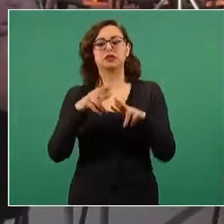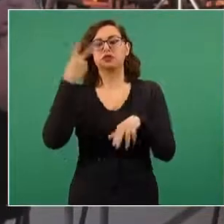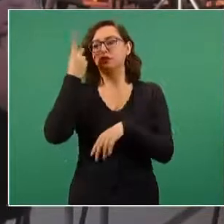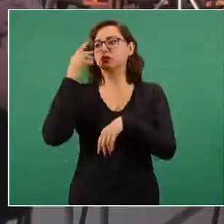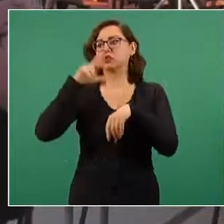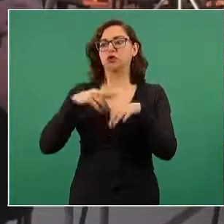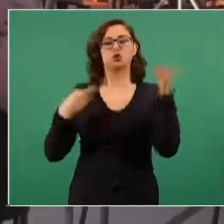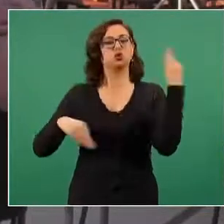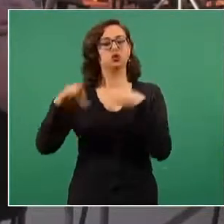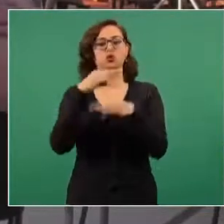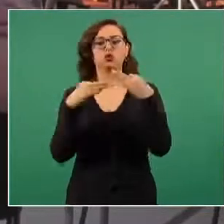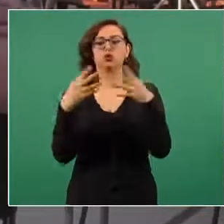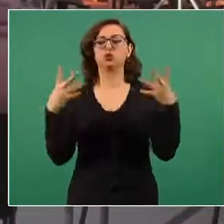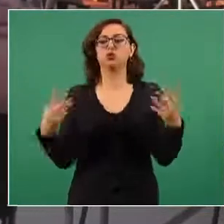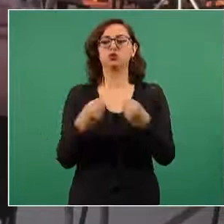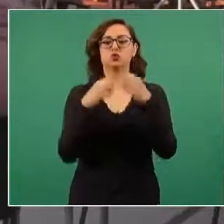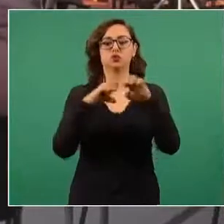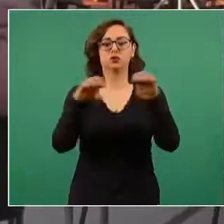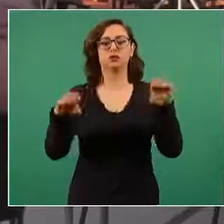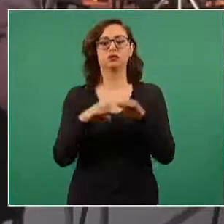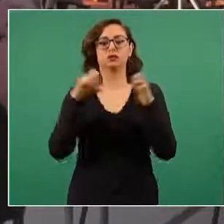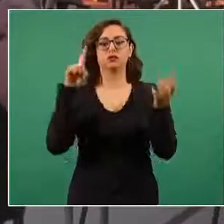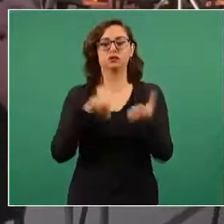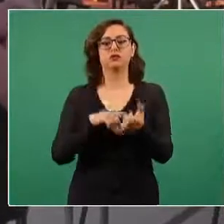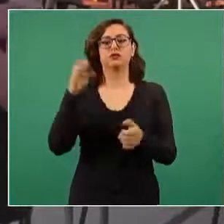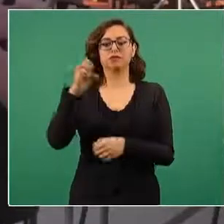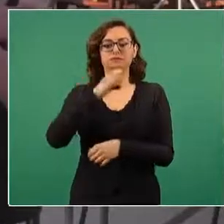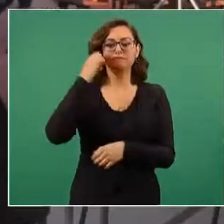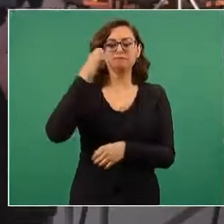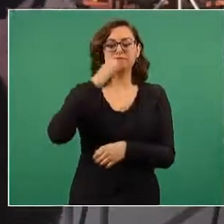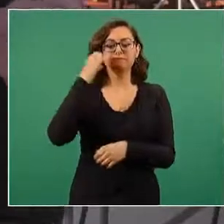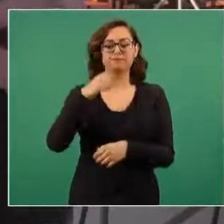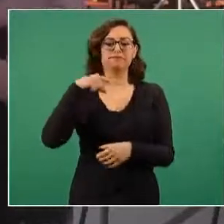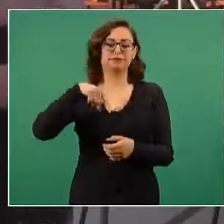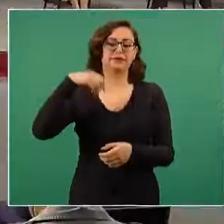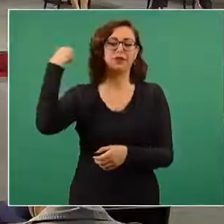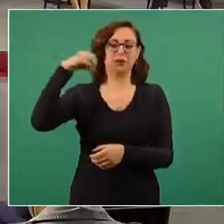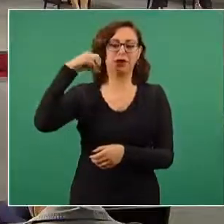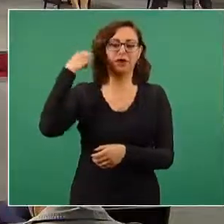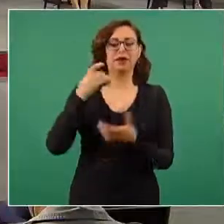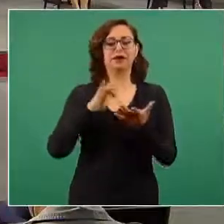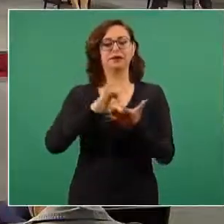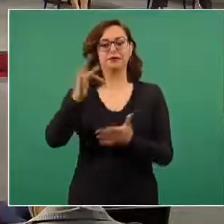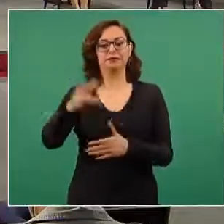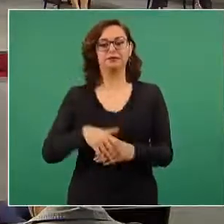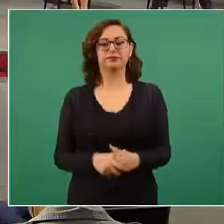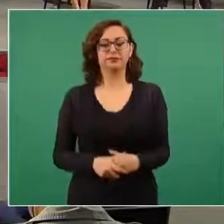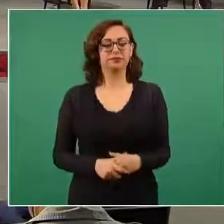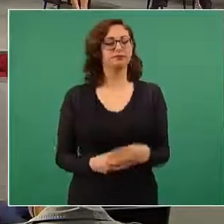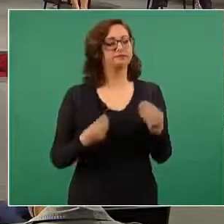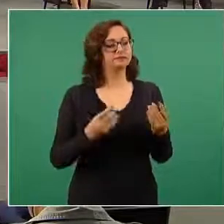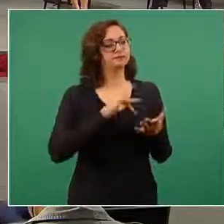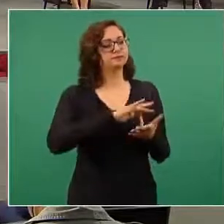todo este gran mecanismo que es la educación del Estado de Oaxaca. Gracias. Gracias, maestra. Gracias, Miriam.